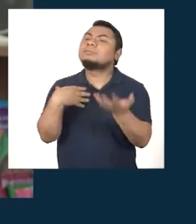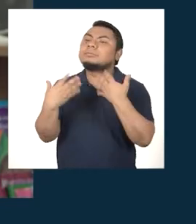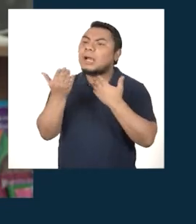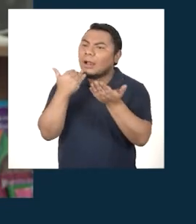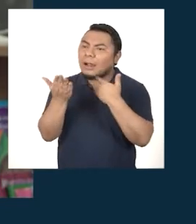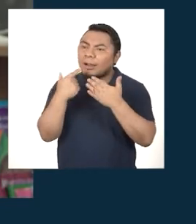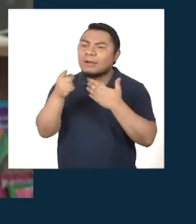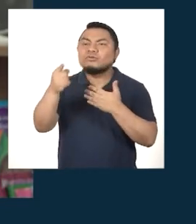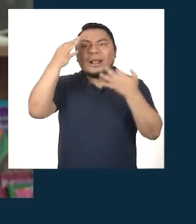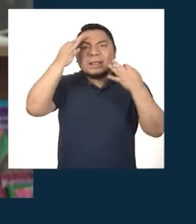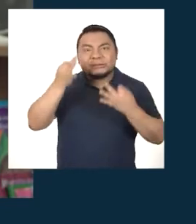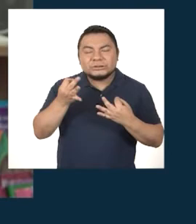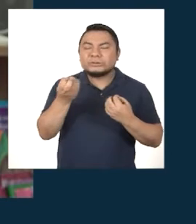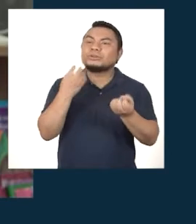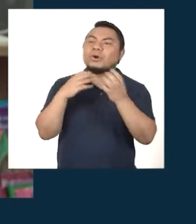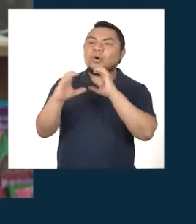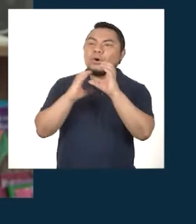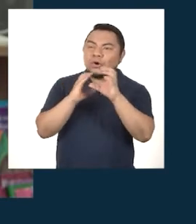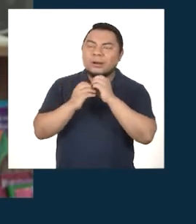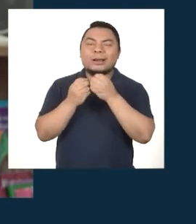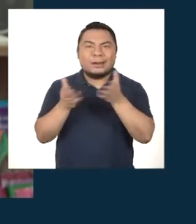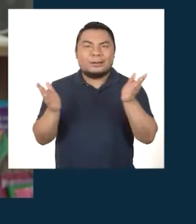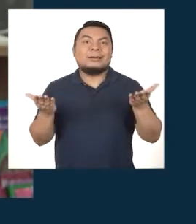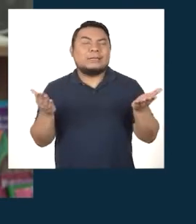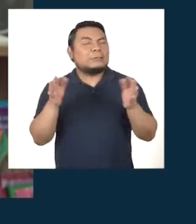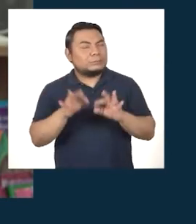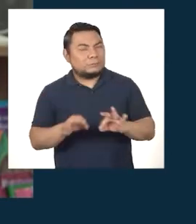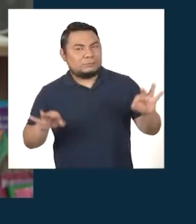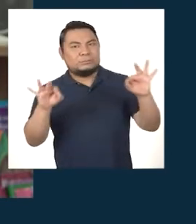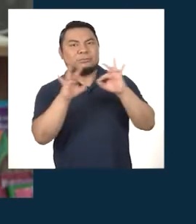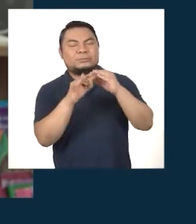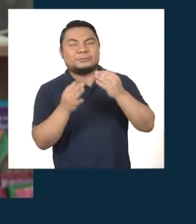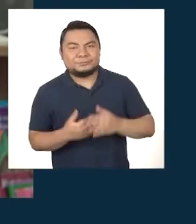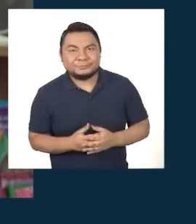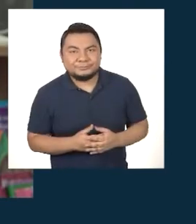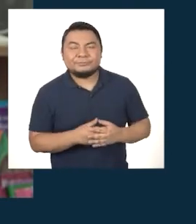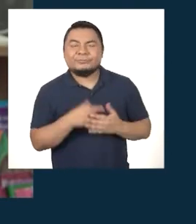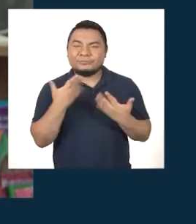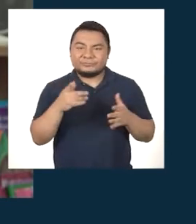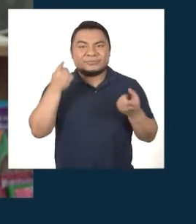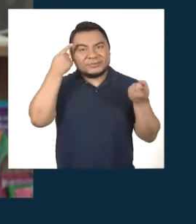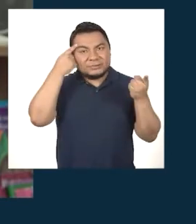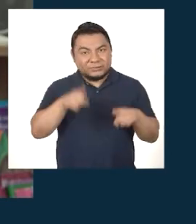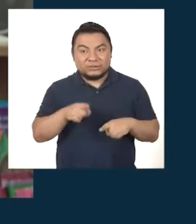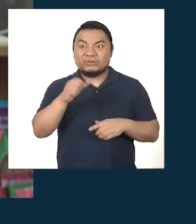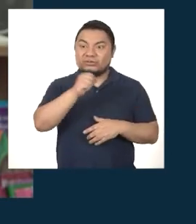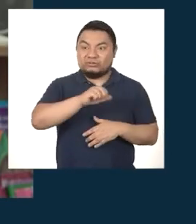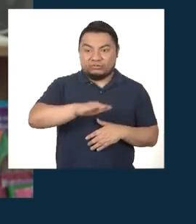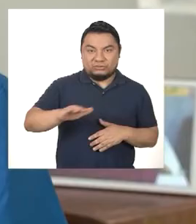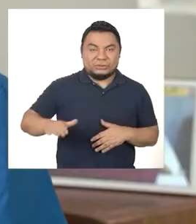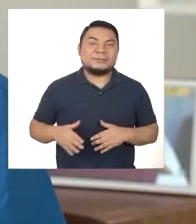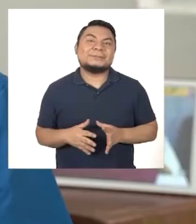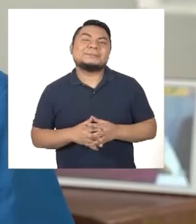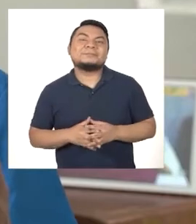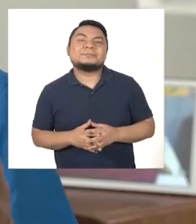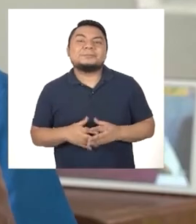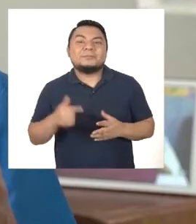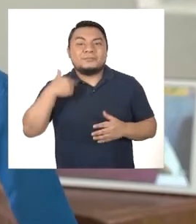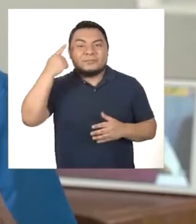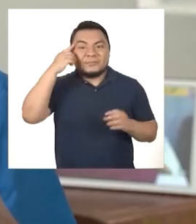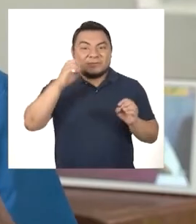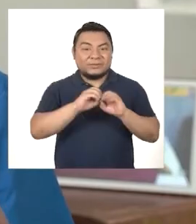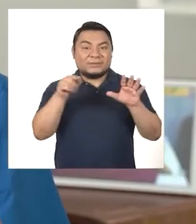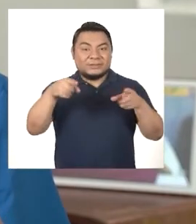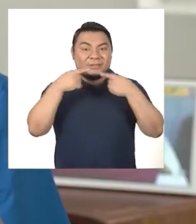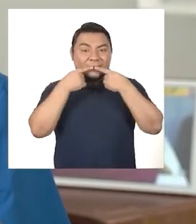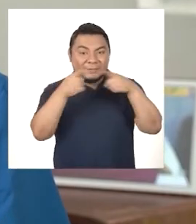tomar decisiones, ¿no? Entonces, bueno, creo que es básico el llegar a acuerdos con los niños. Quiero que quede muy